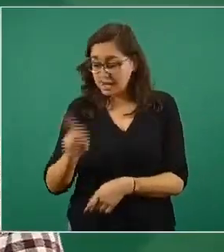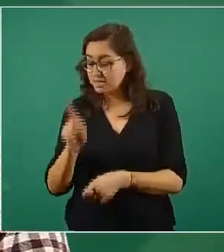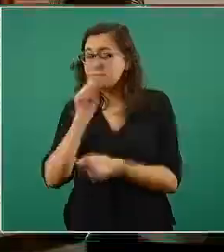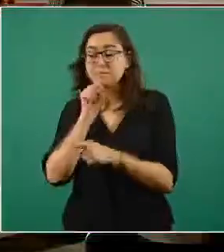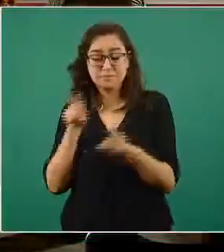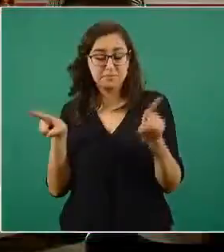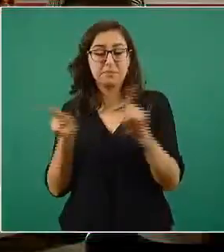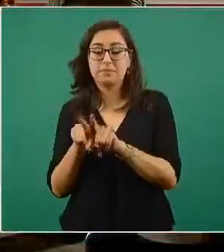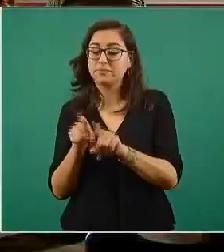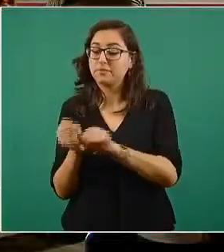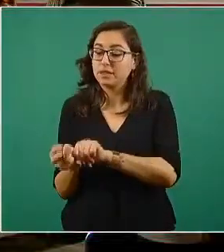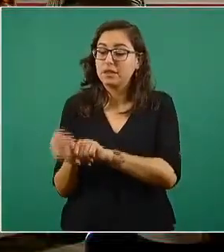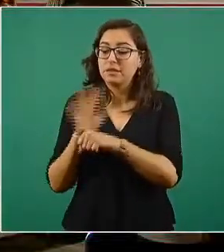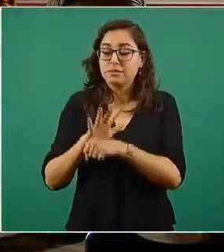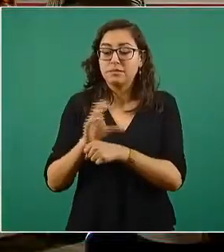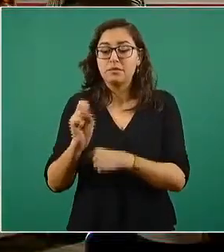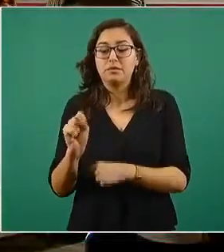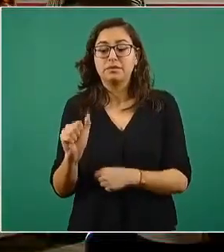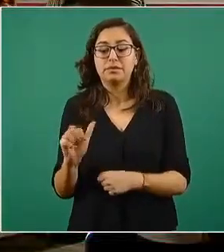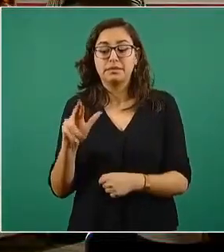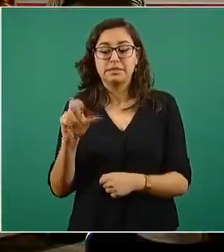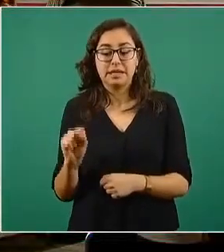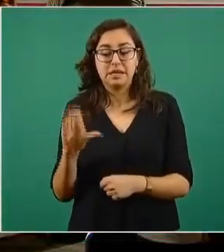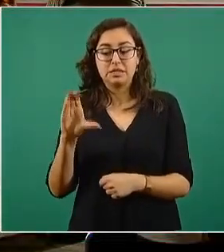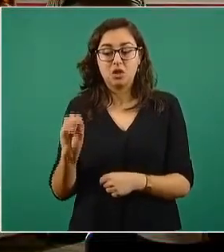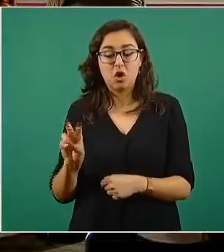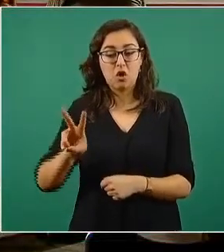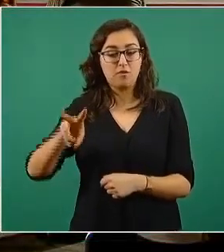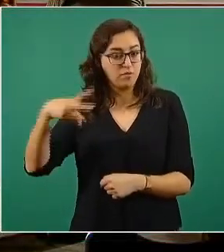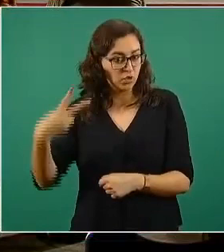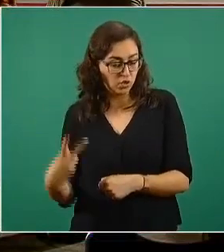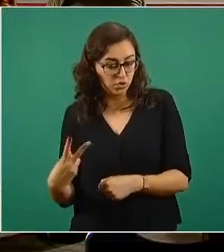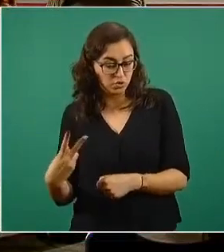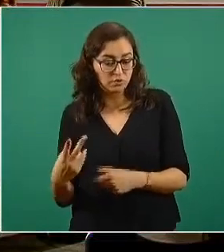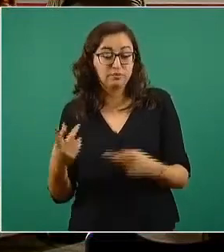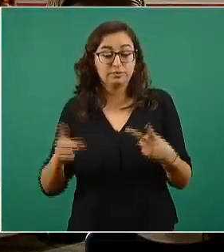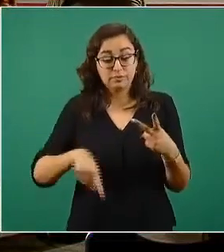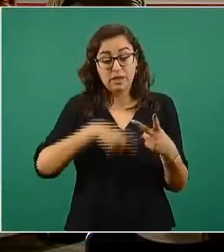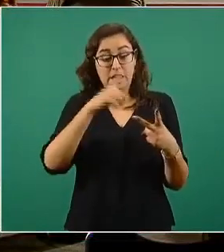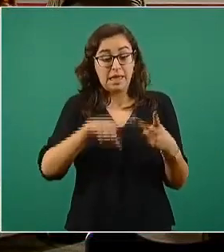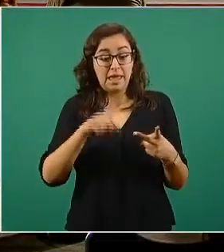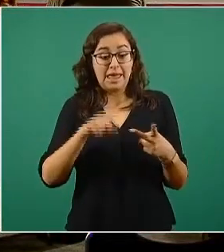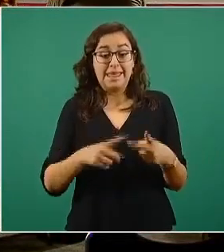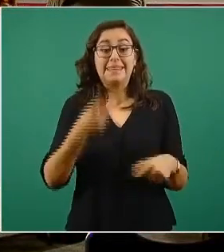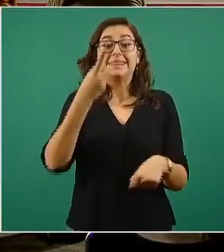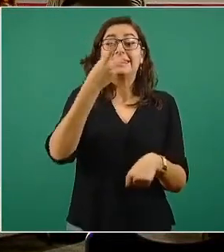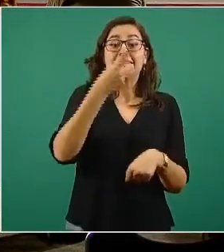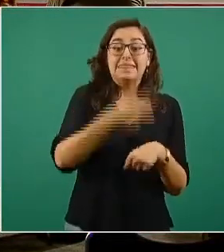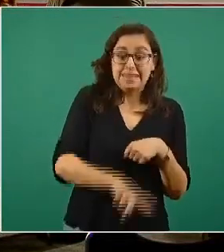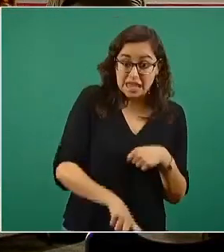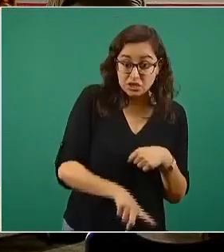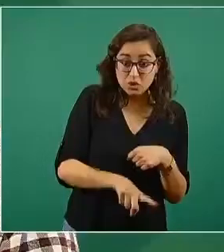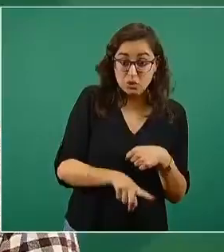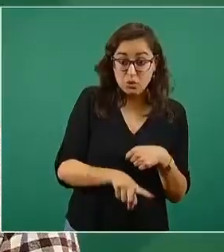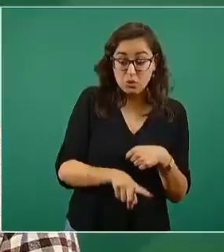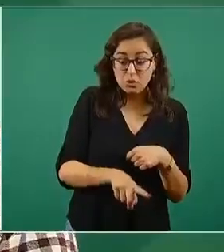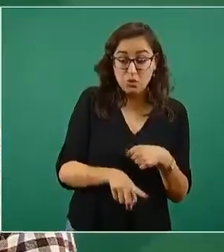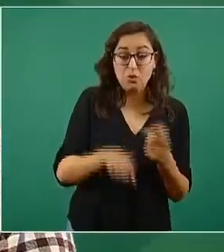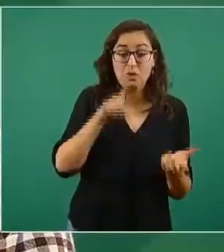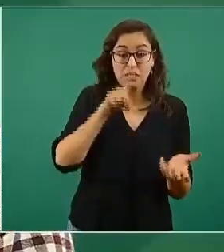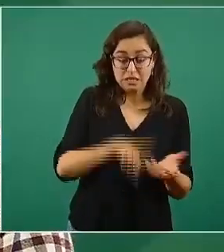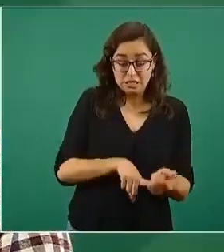grado de daño que causan, que esto se llama epidemiológicamente virulencia, puede ser